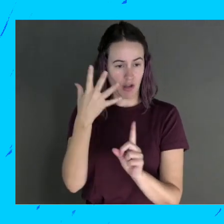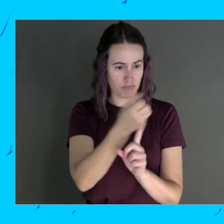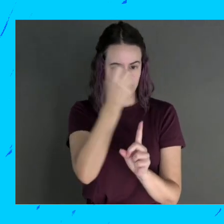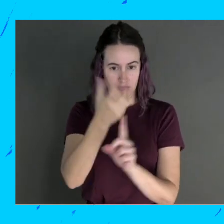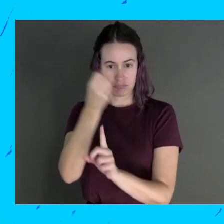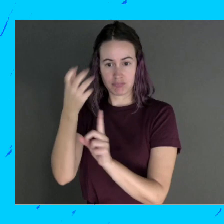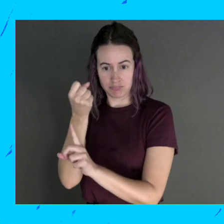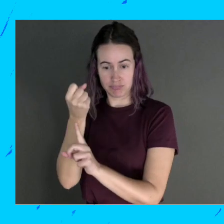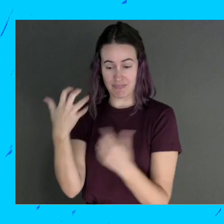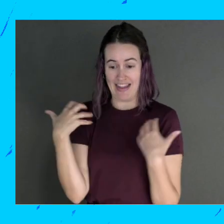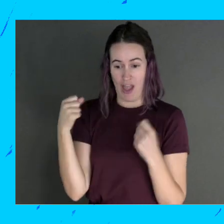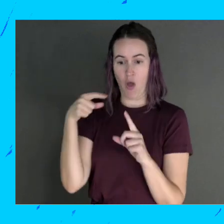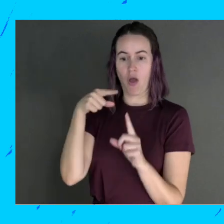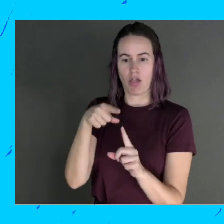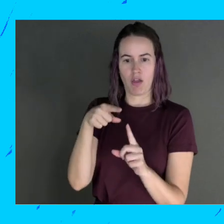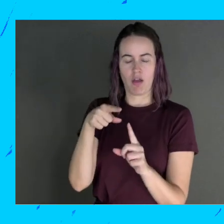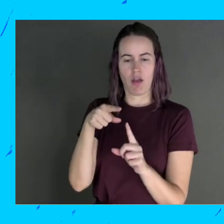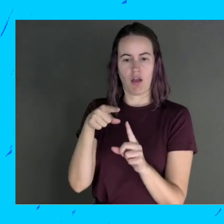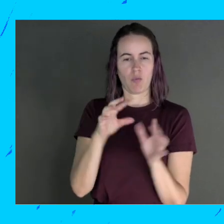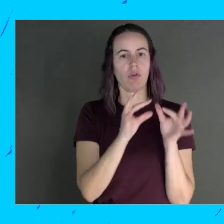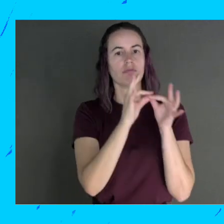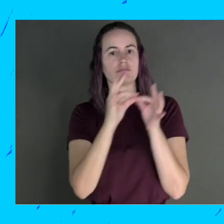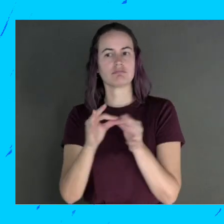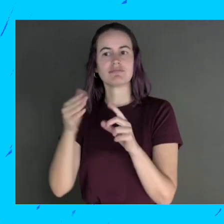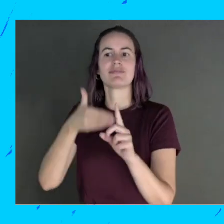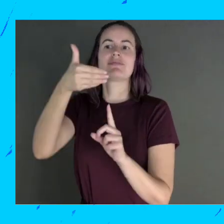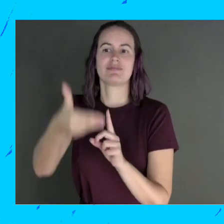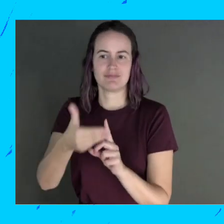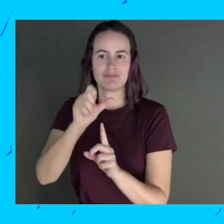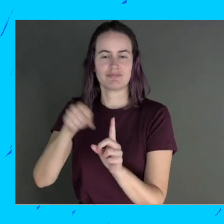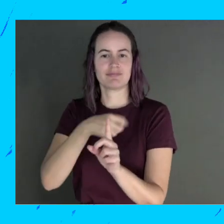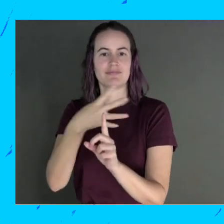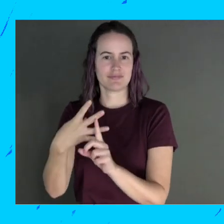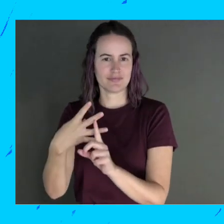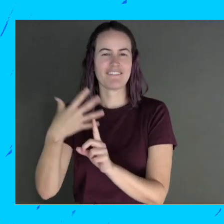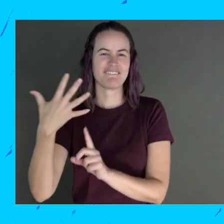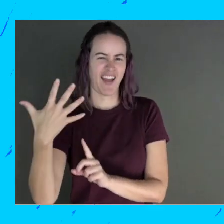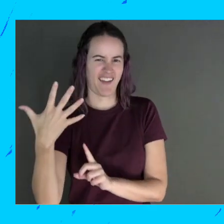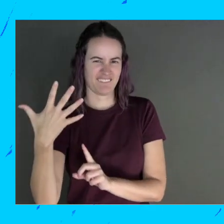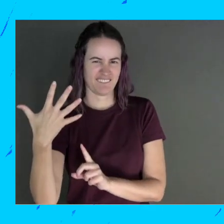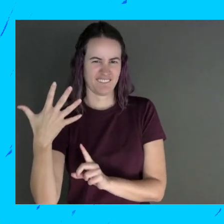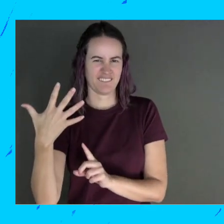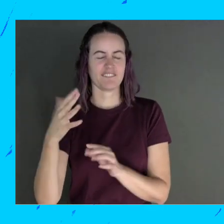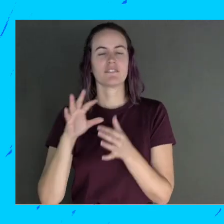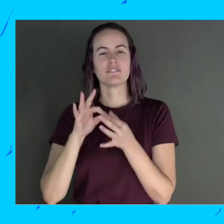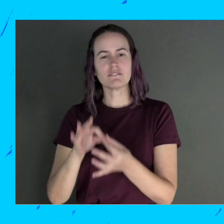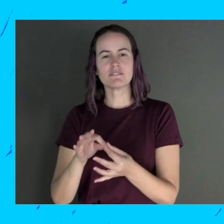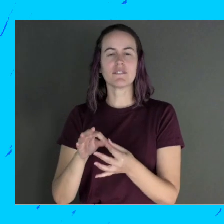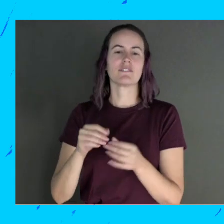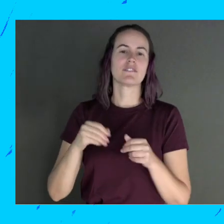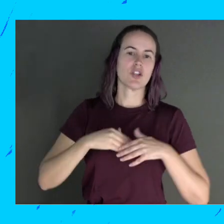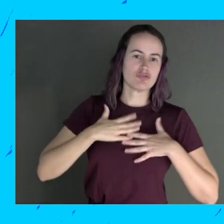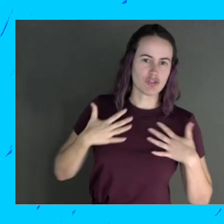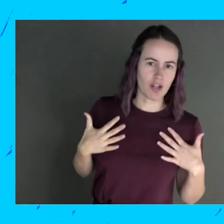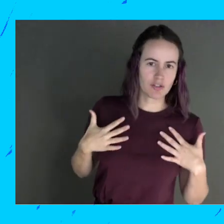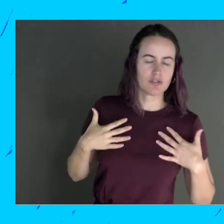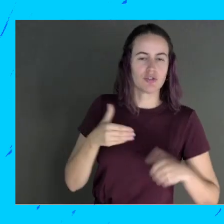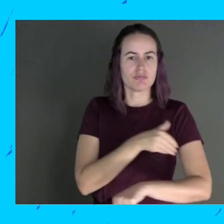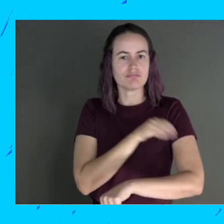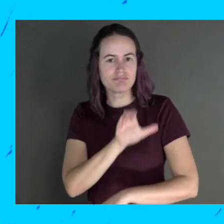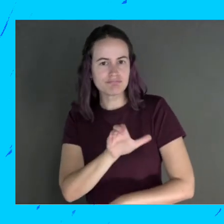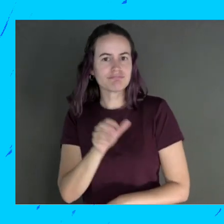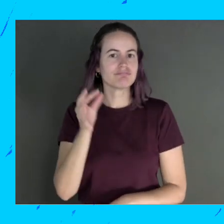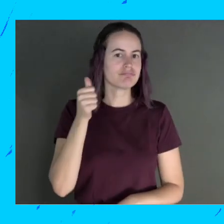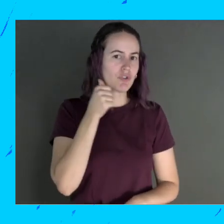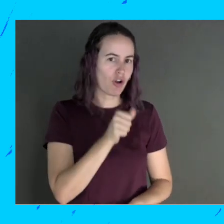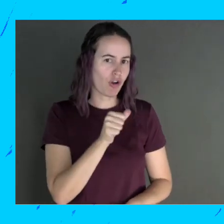el reconocimiento de nuestras metas, y esto depende del objetivo sostenible 5, que es